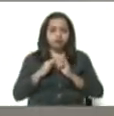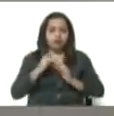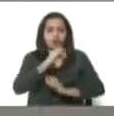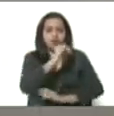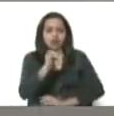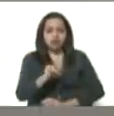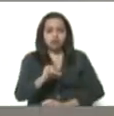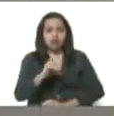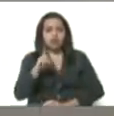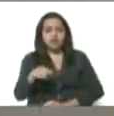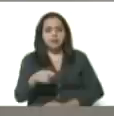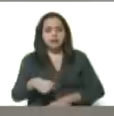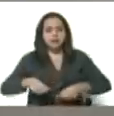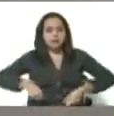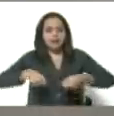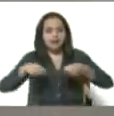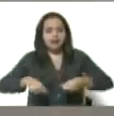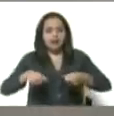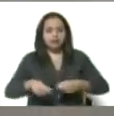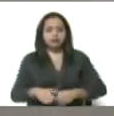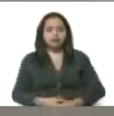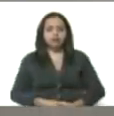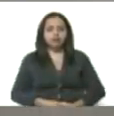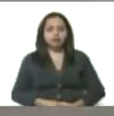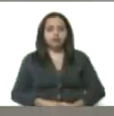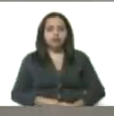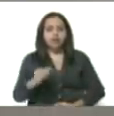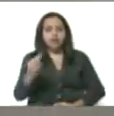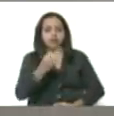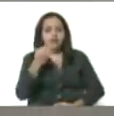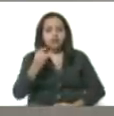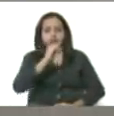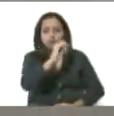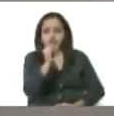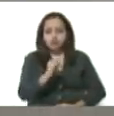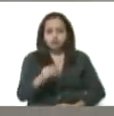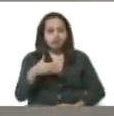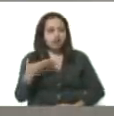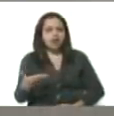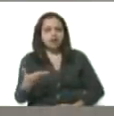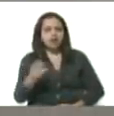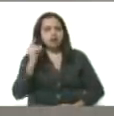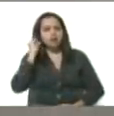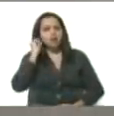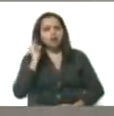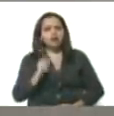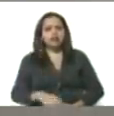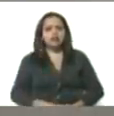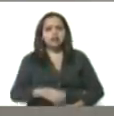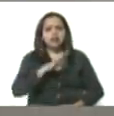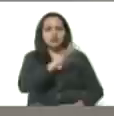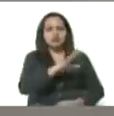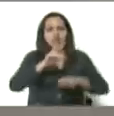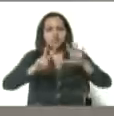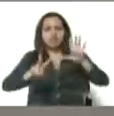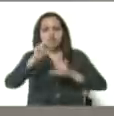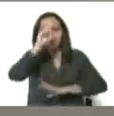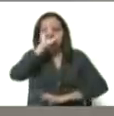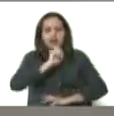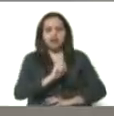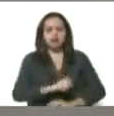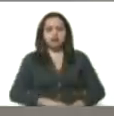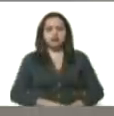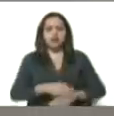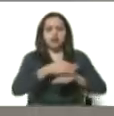al mercado de las pulgas. Y el tercer caso del estado Zulia es una mujer de 57 años